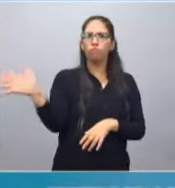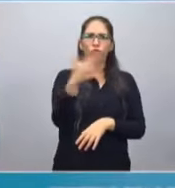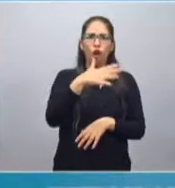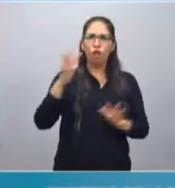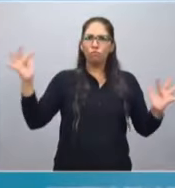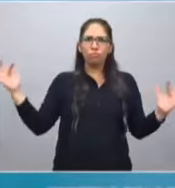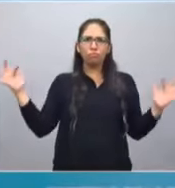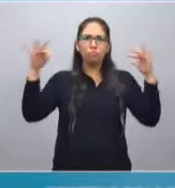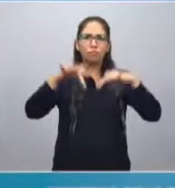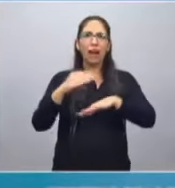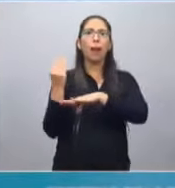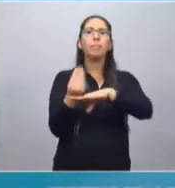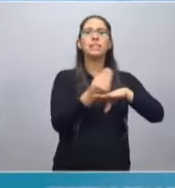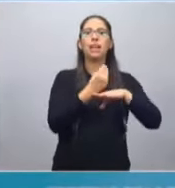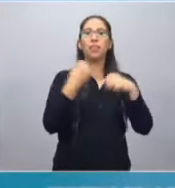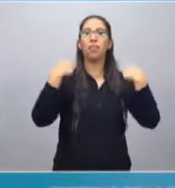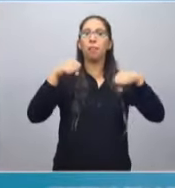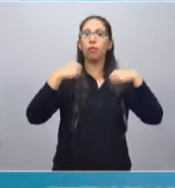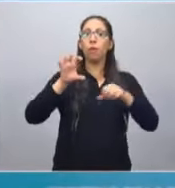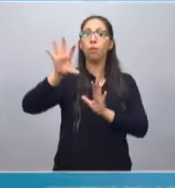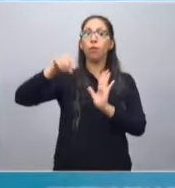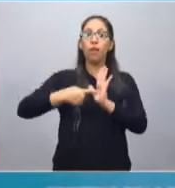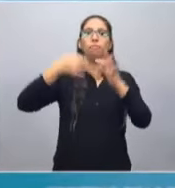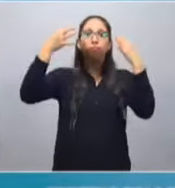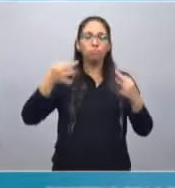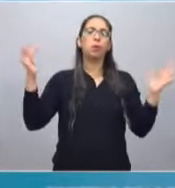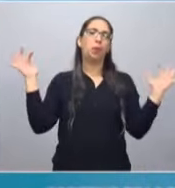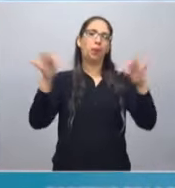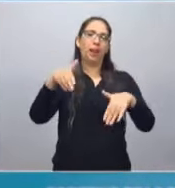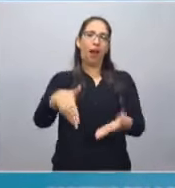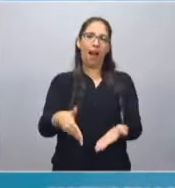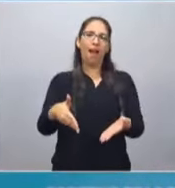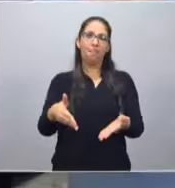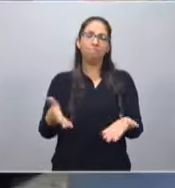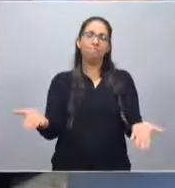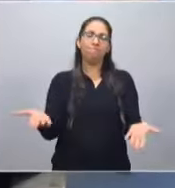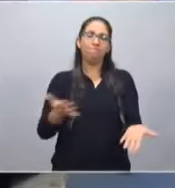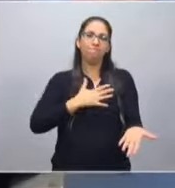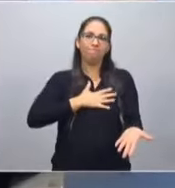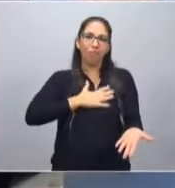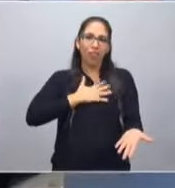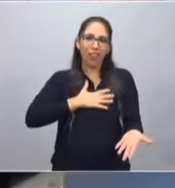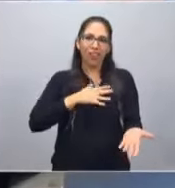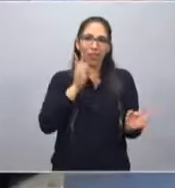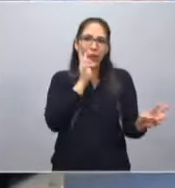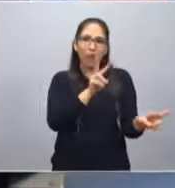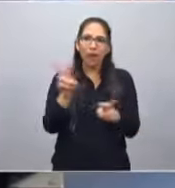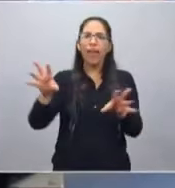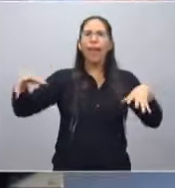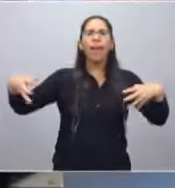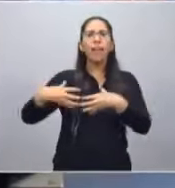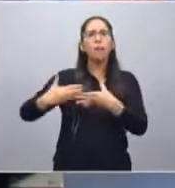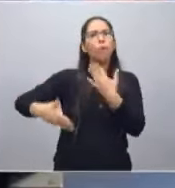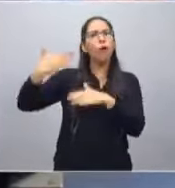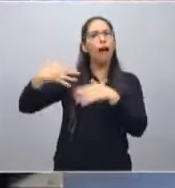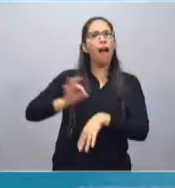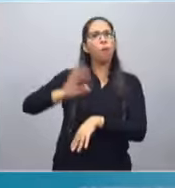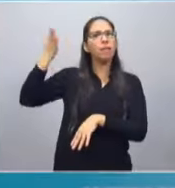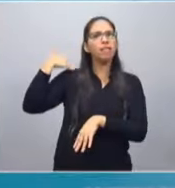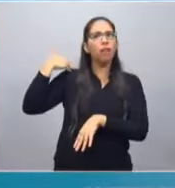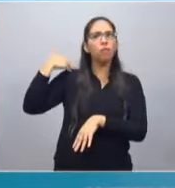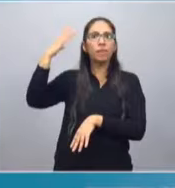de Buenos Aires representada y es el equipo del deporte de la provincia de Buenos Aires un equipo que el año pasado Tuvo una gran temporada